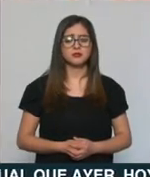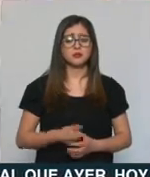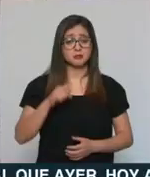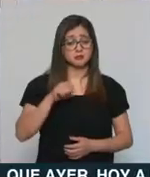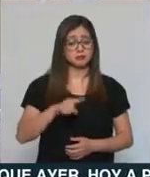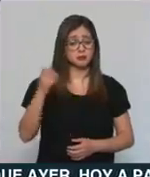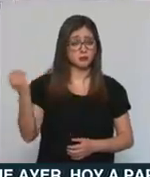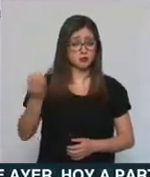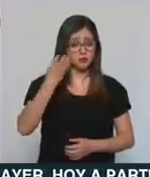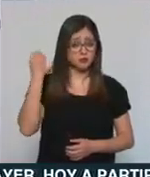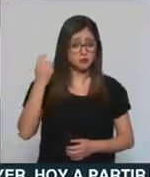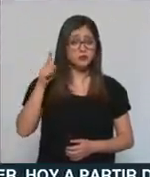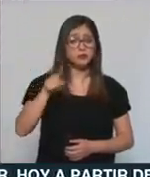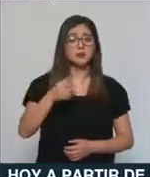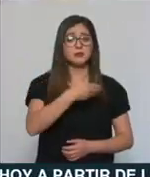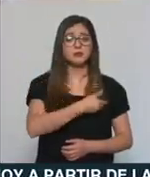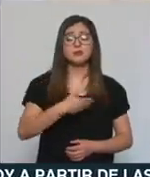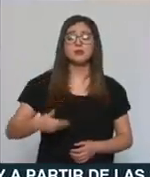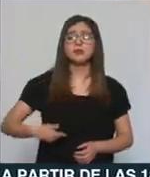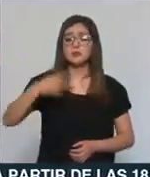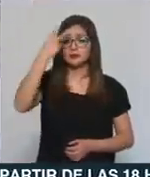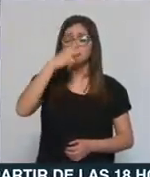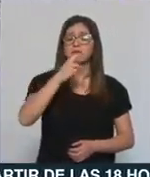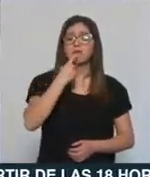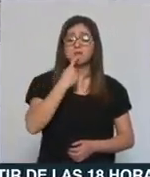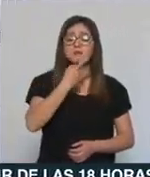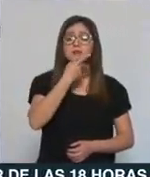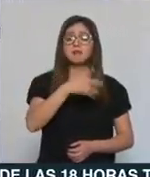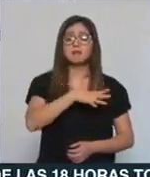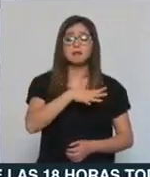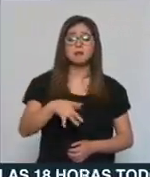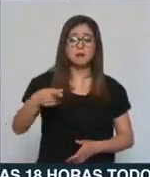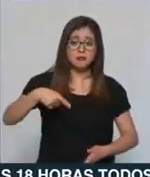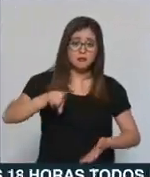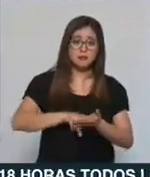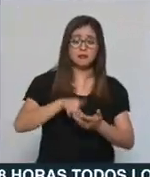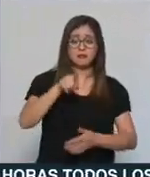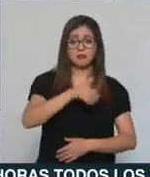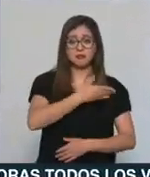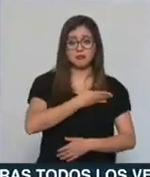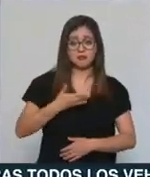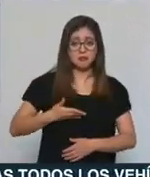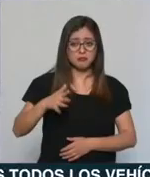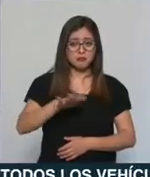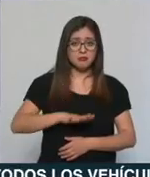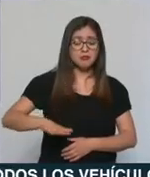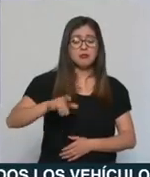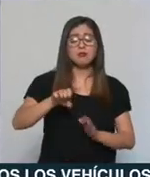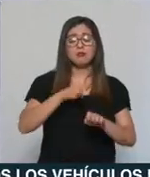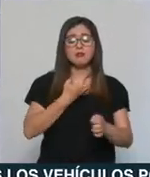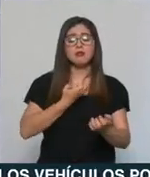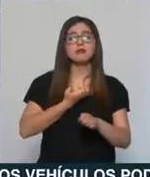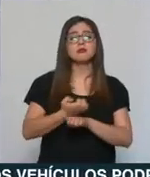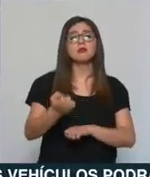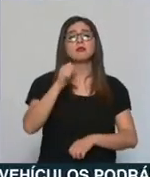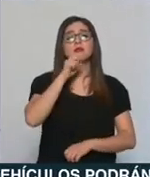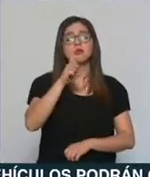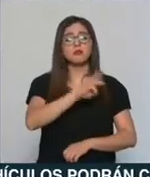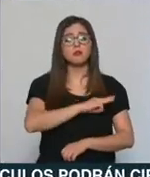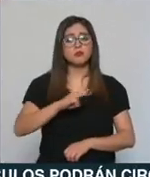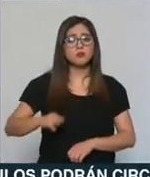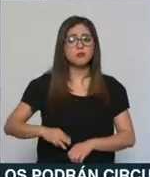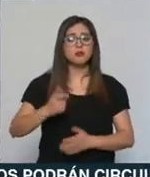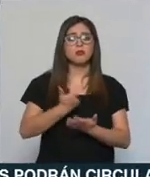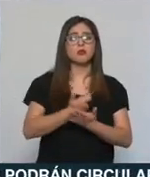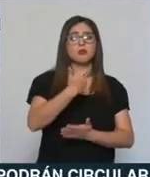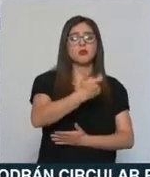De medios, el presidente López Obrador rechazó que desde el Poder Legislativo se pretenda que estados y municipios les cobren el despliegue